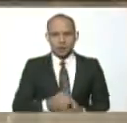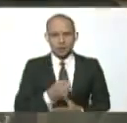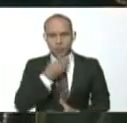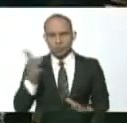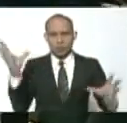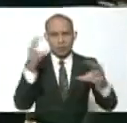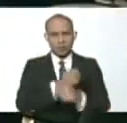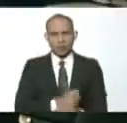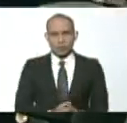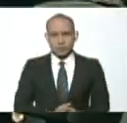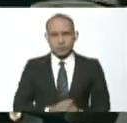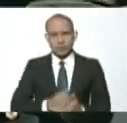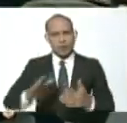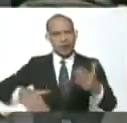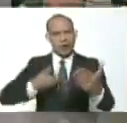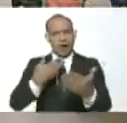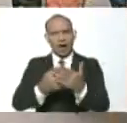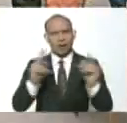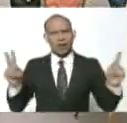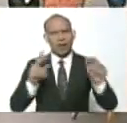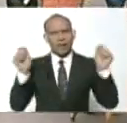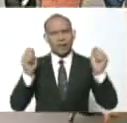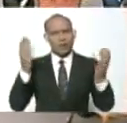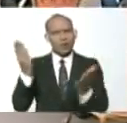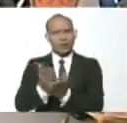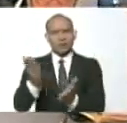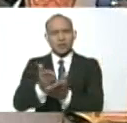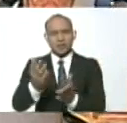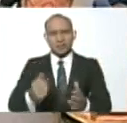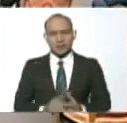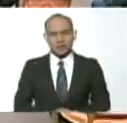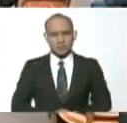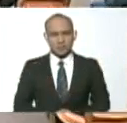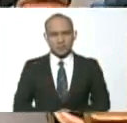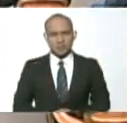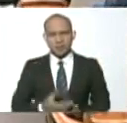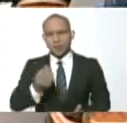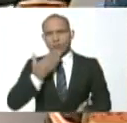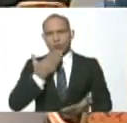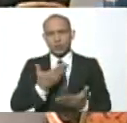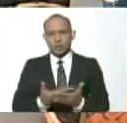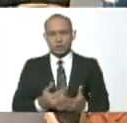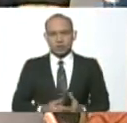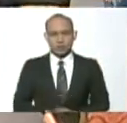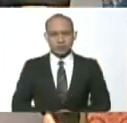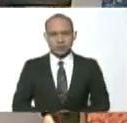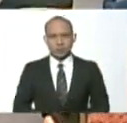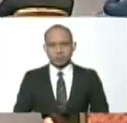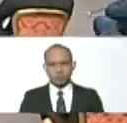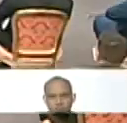noches cada victoria siempre muchas gracias